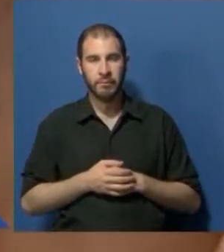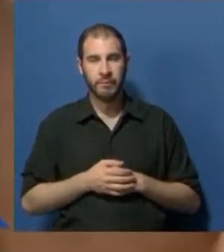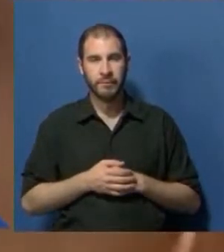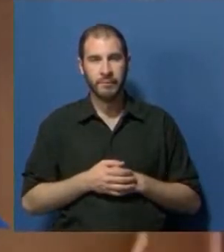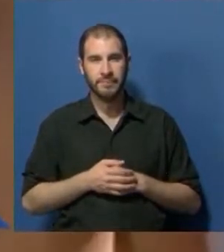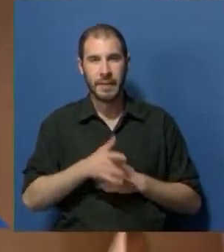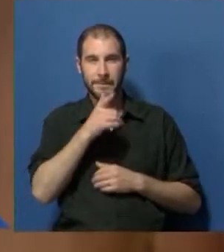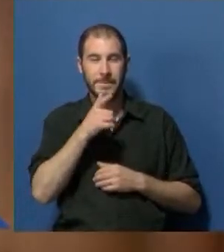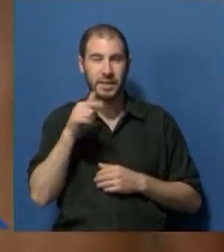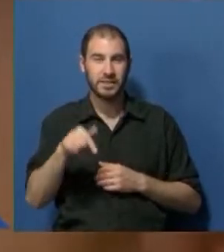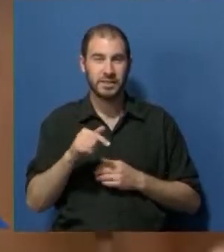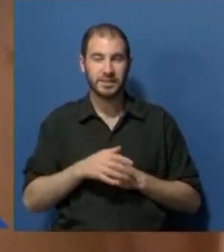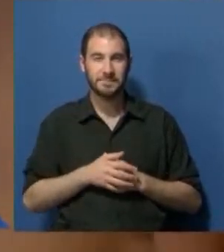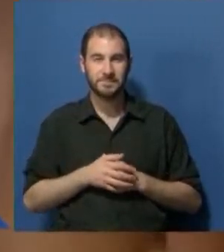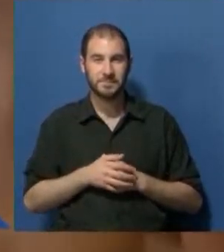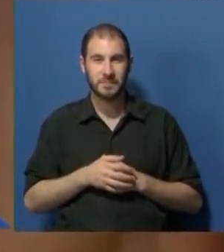eso yo creo que uno de